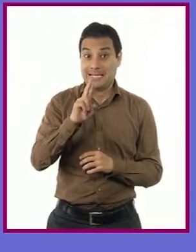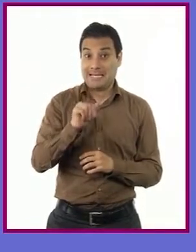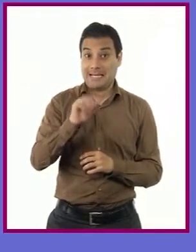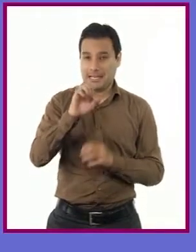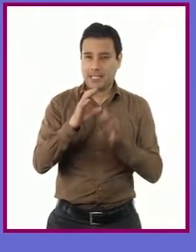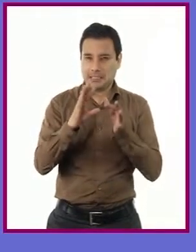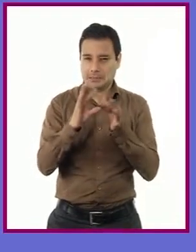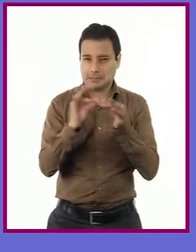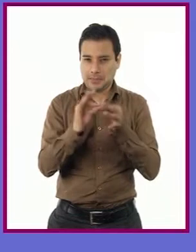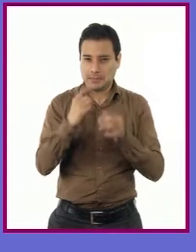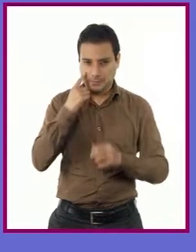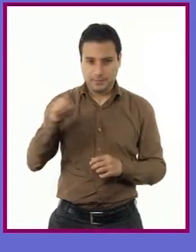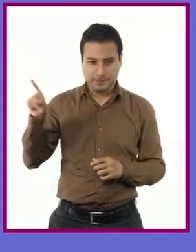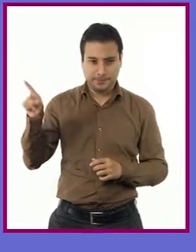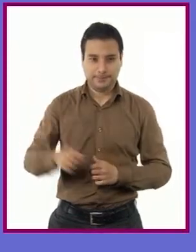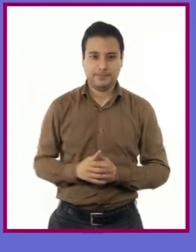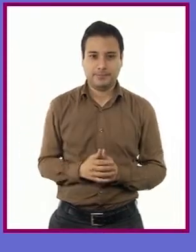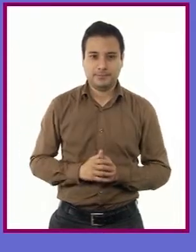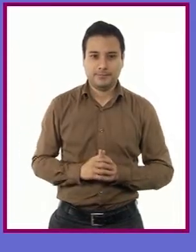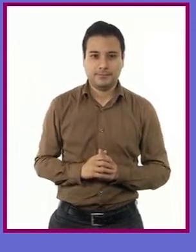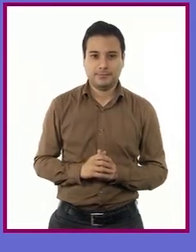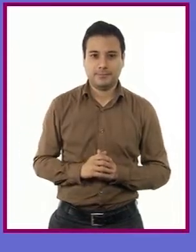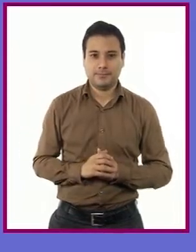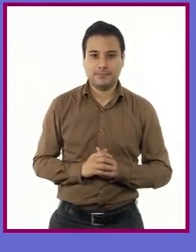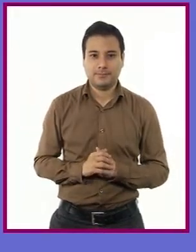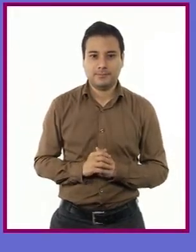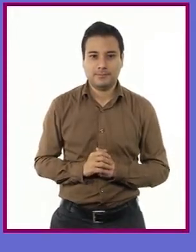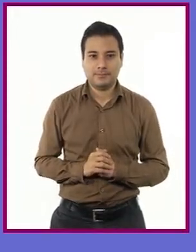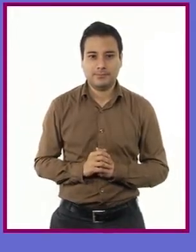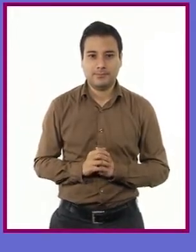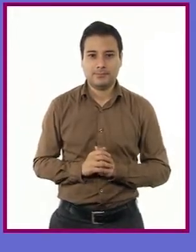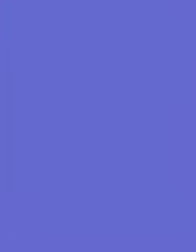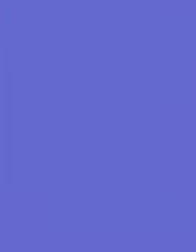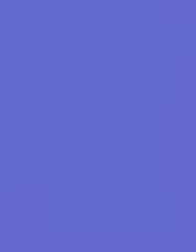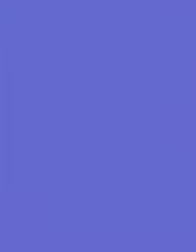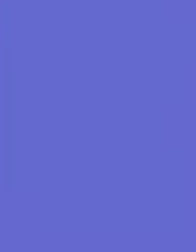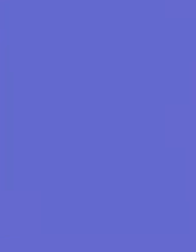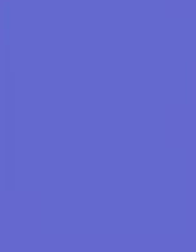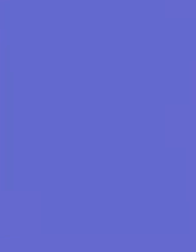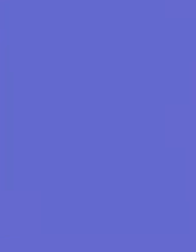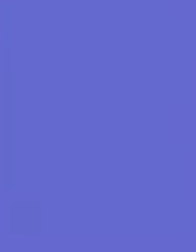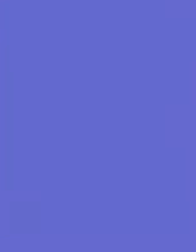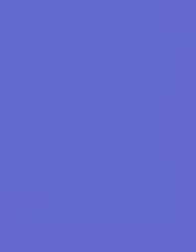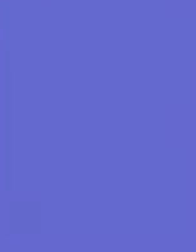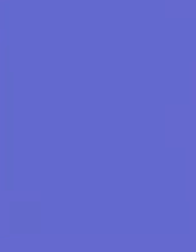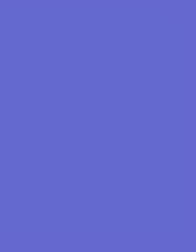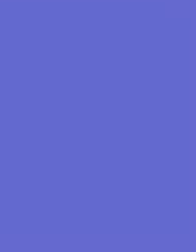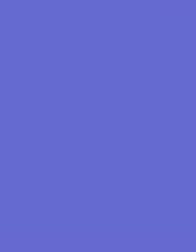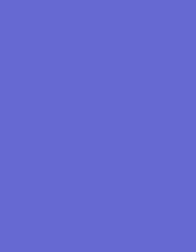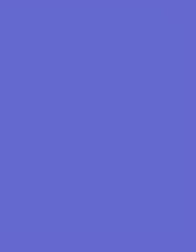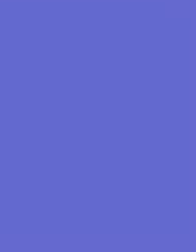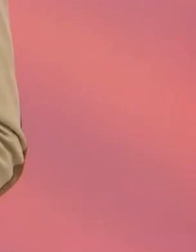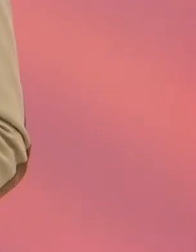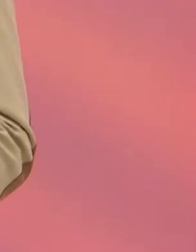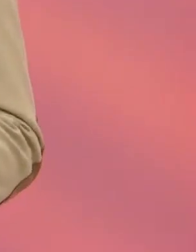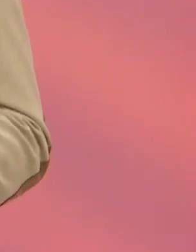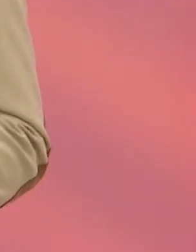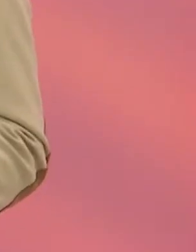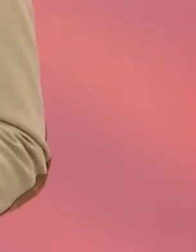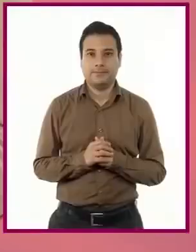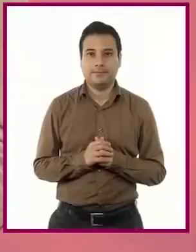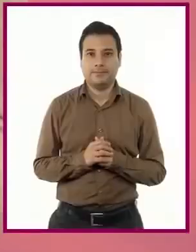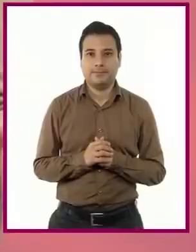una colección ordenada de reglas o preceptos que por la autoridad competente se da para su ejecución. Además,